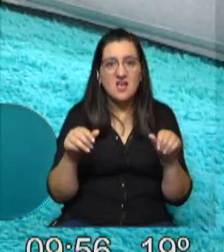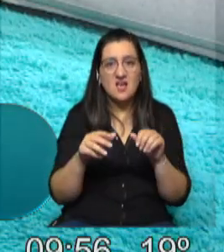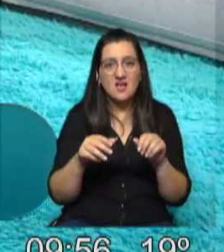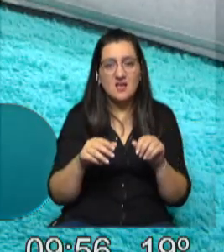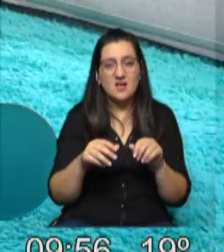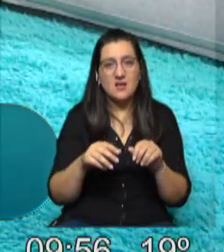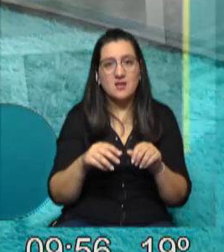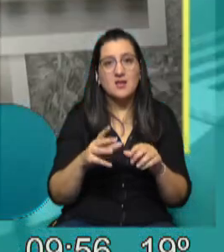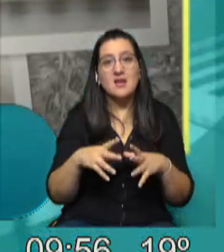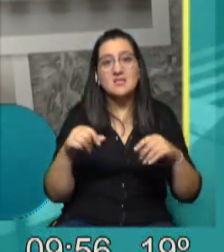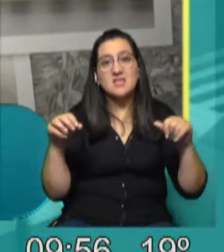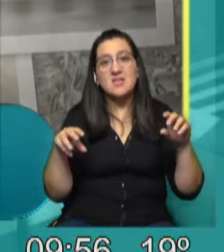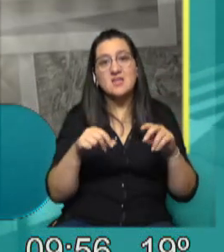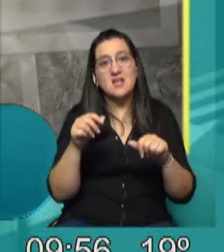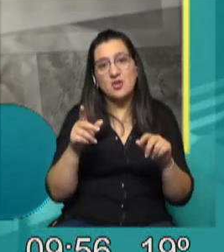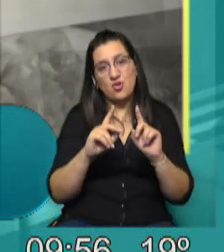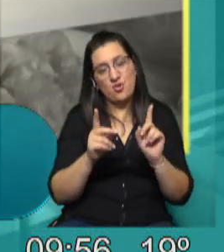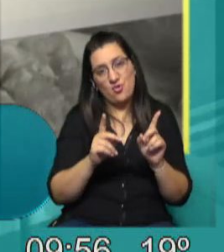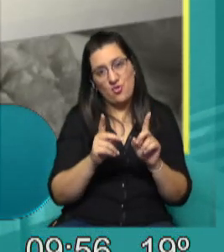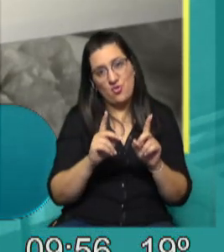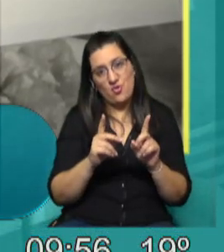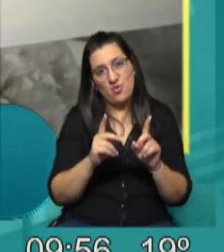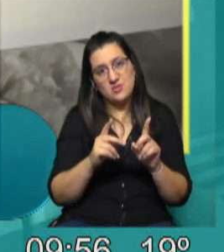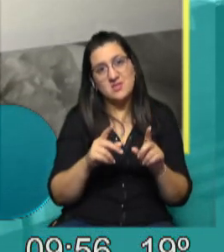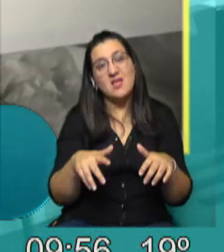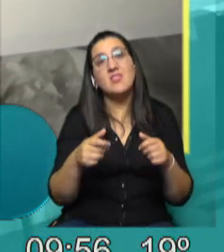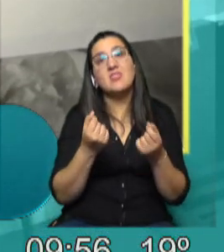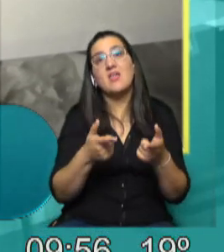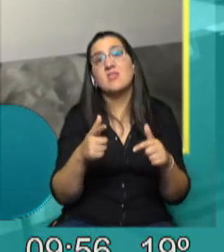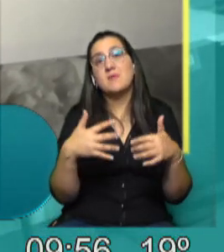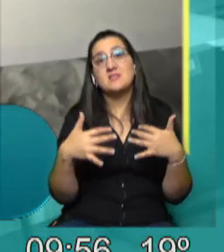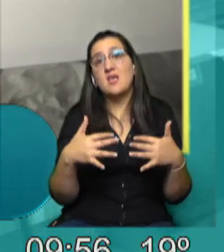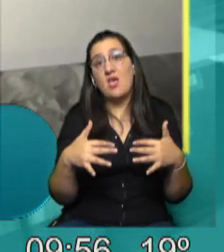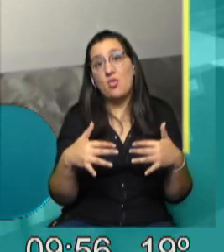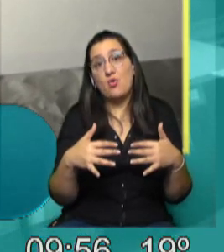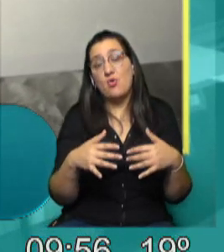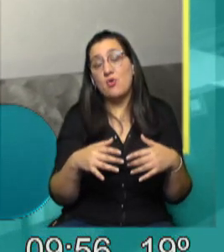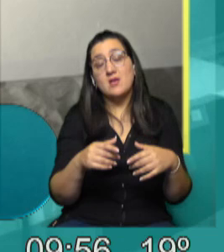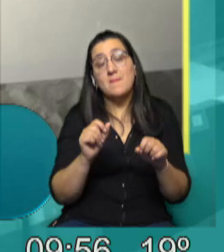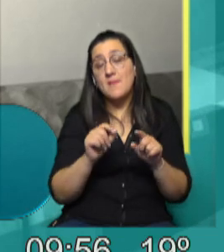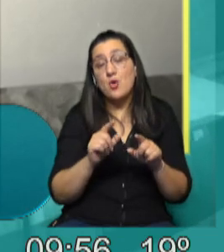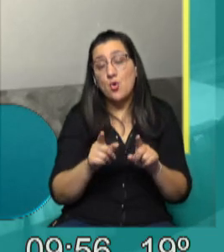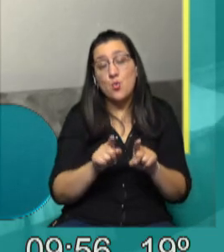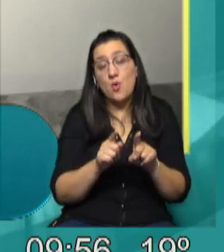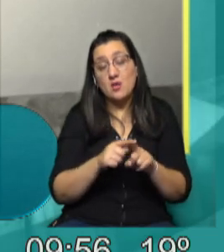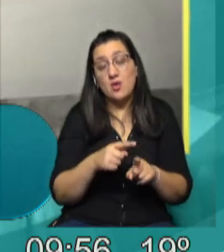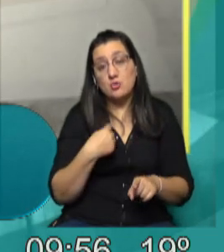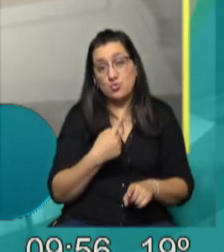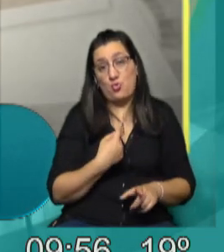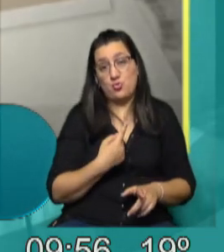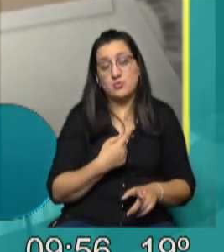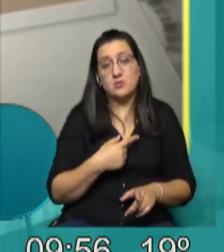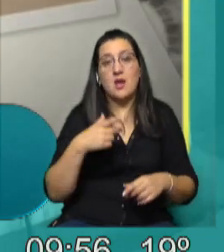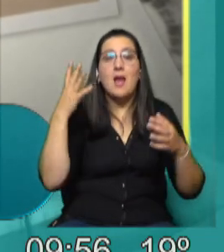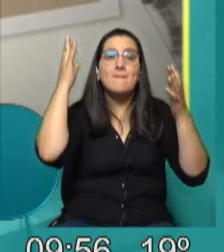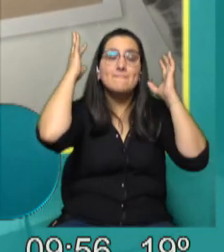ser. Las harinas en grandes proporciones pueden hacer mal igual que a nosotros. No, porque se les caía el pelo. No, lo que tiene, el pelo